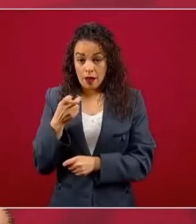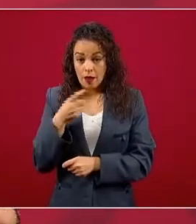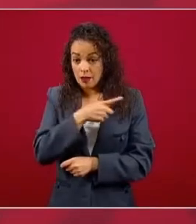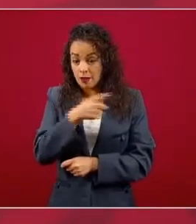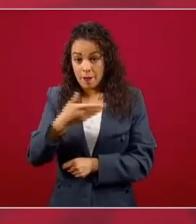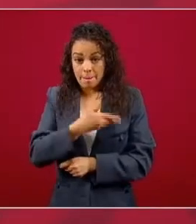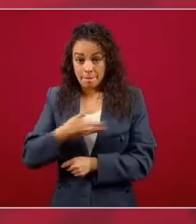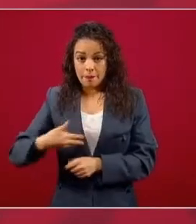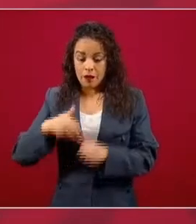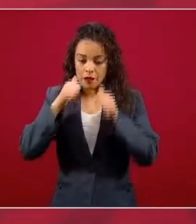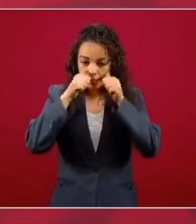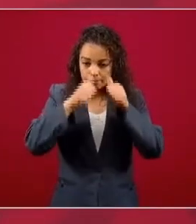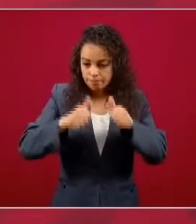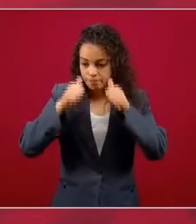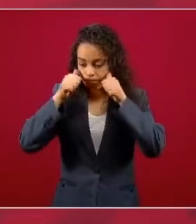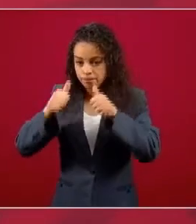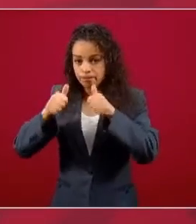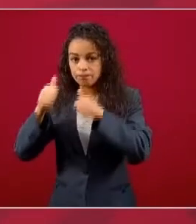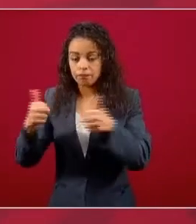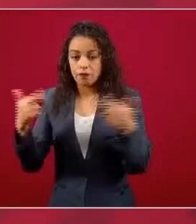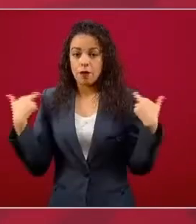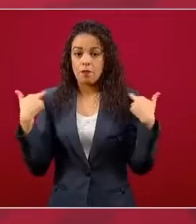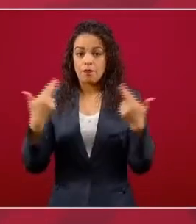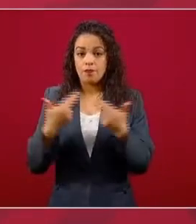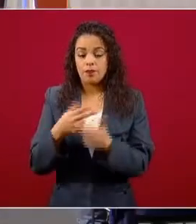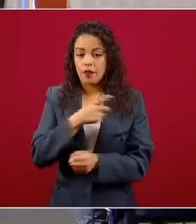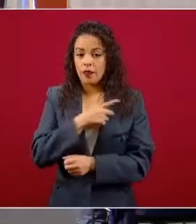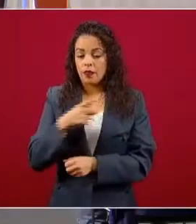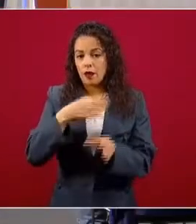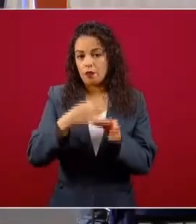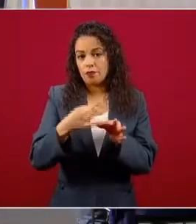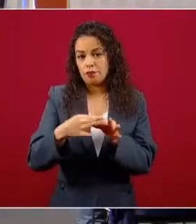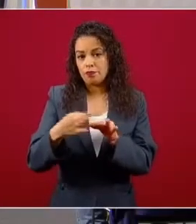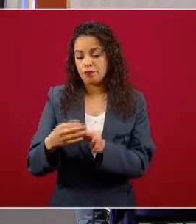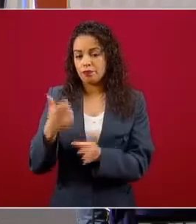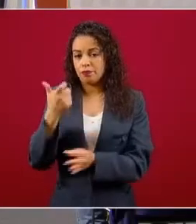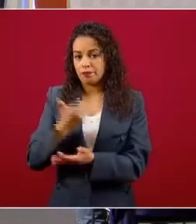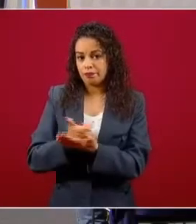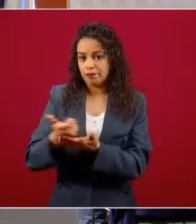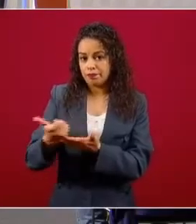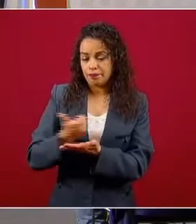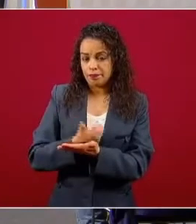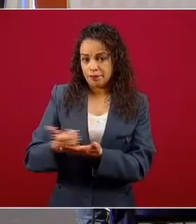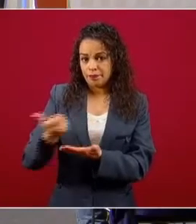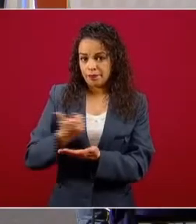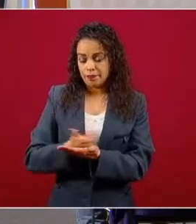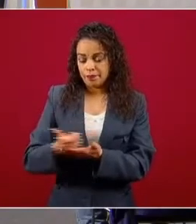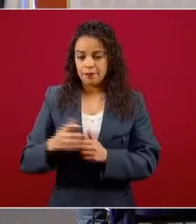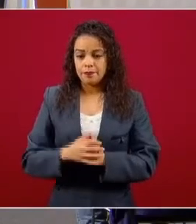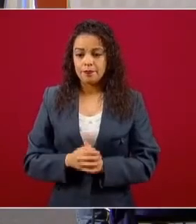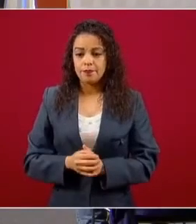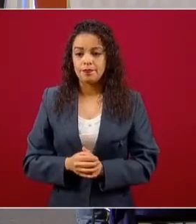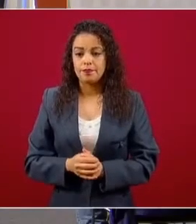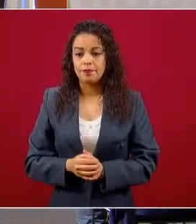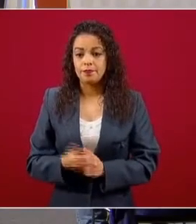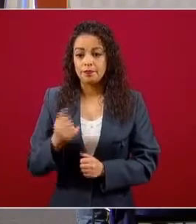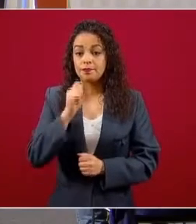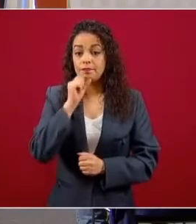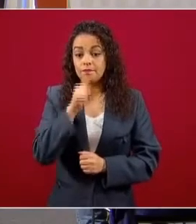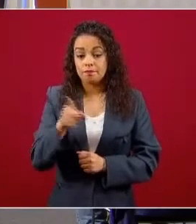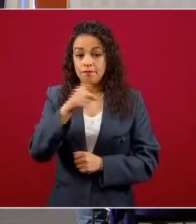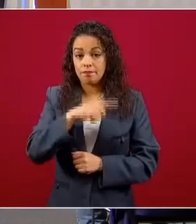magisterial en televisión también se mostró la unidad nacional por nuestra